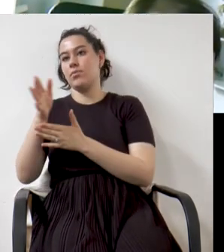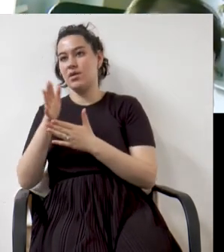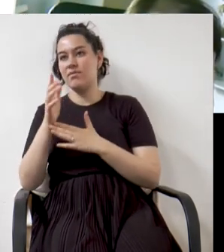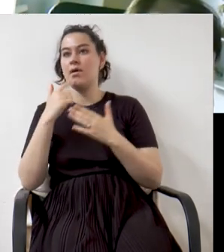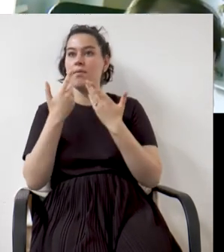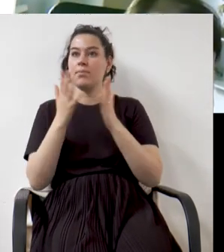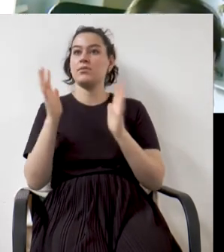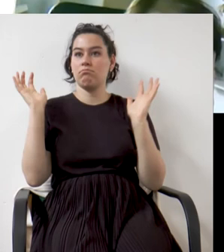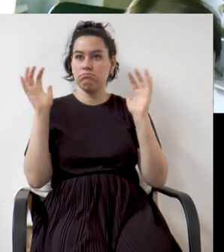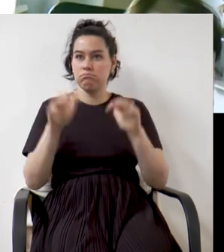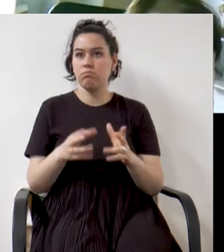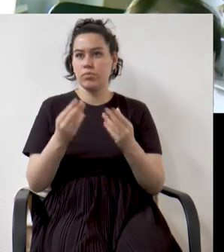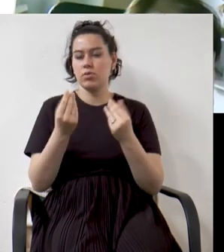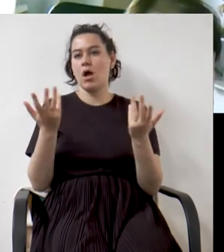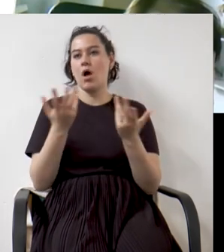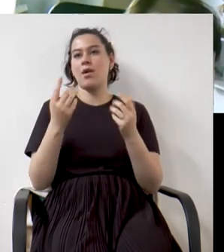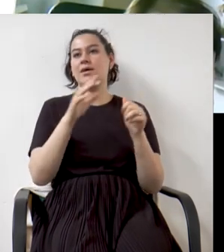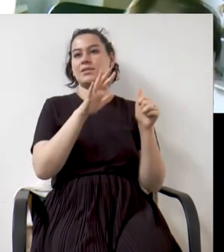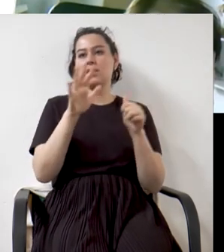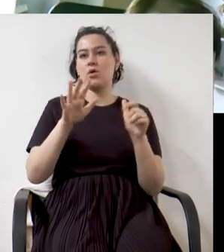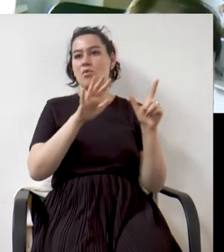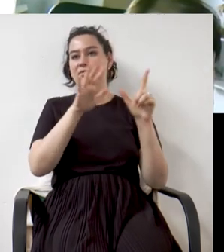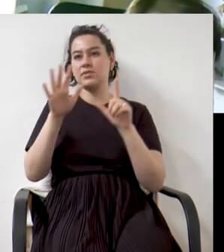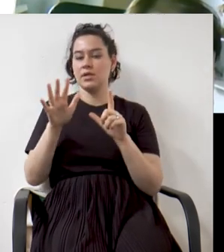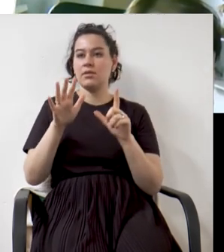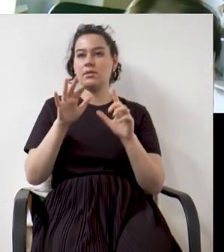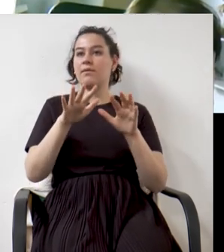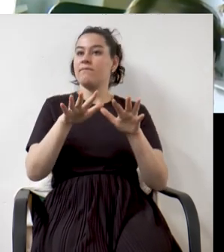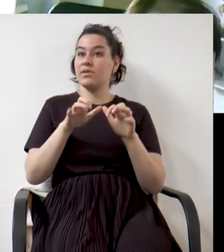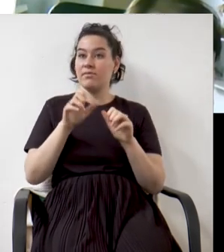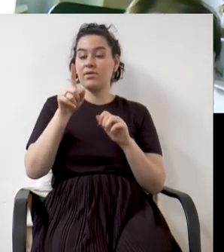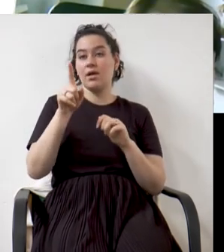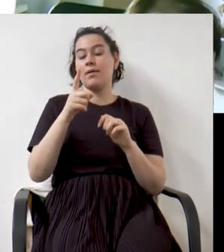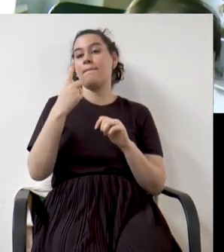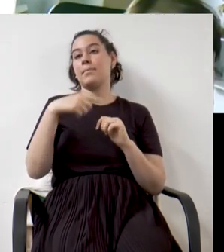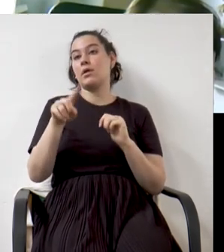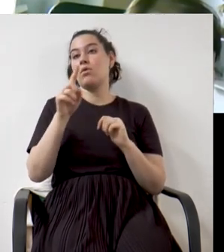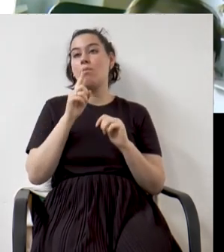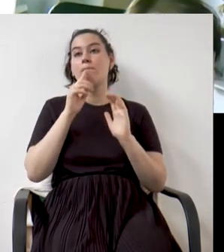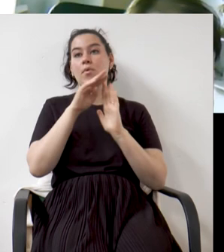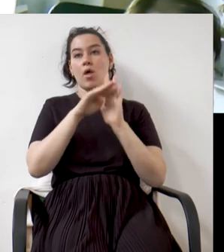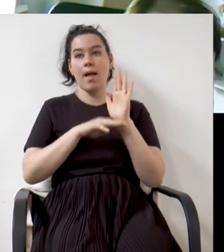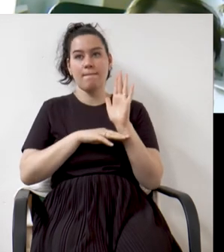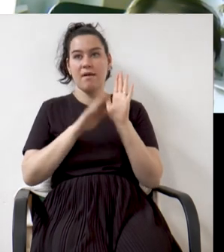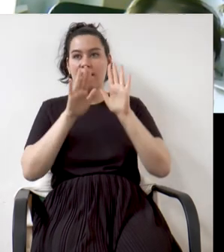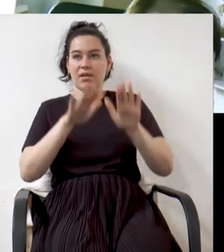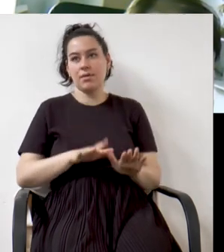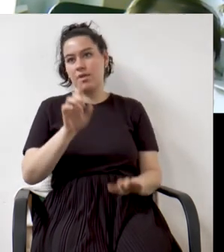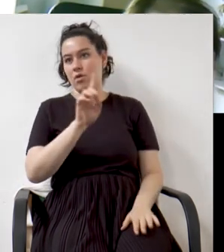más extranjeros. Hoy hay una plantilla de 6 o 7 extranjeros que están viviendo ahí, pero no con el programa de erradicación.